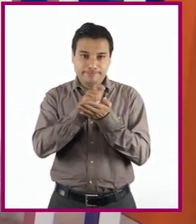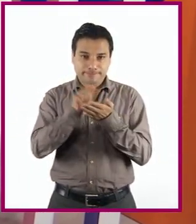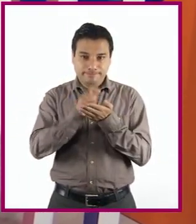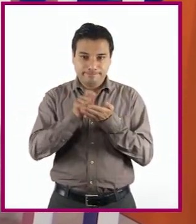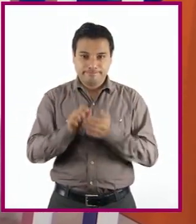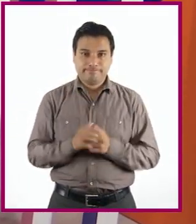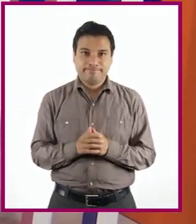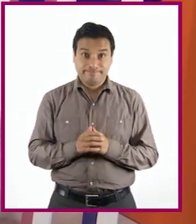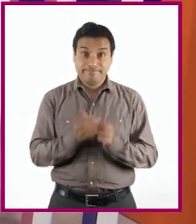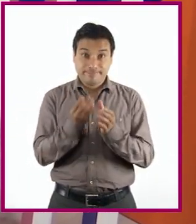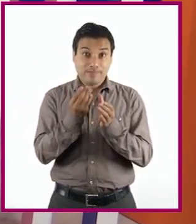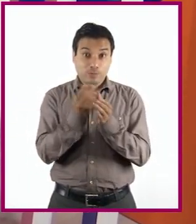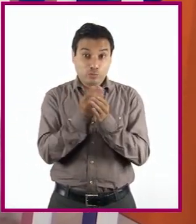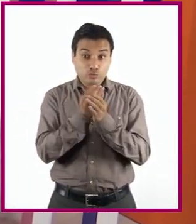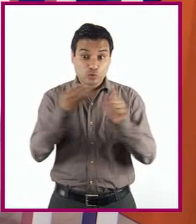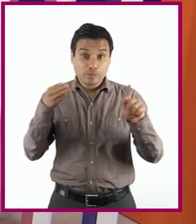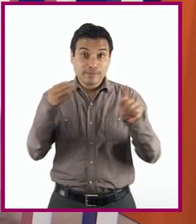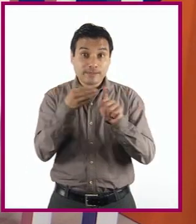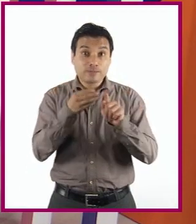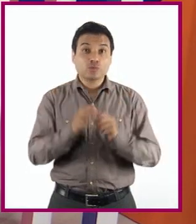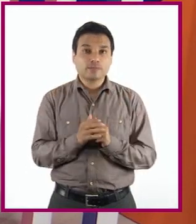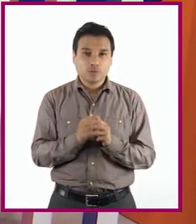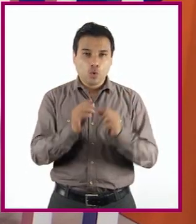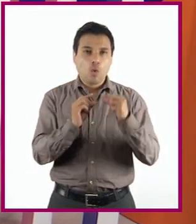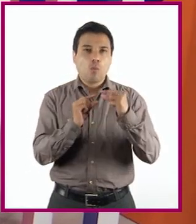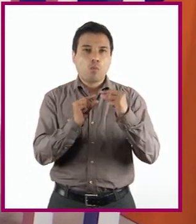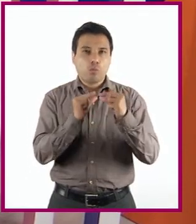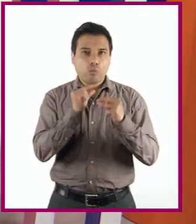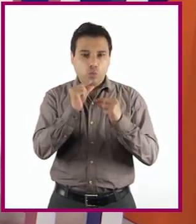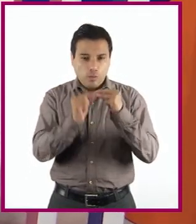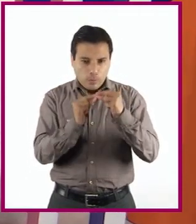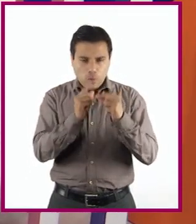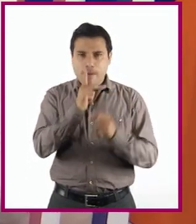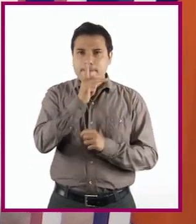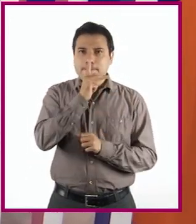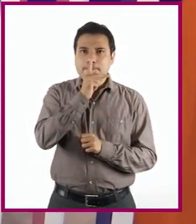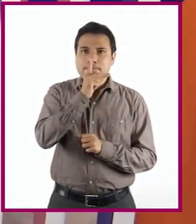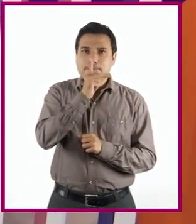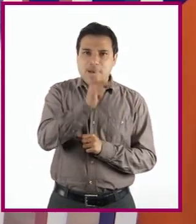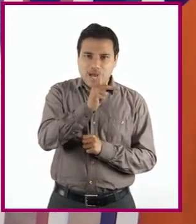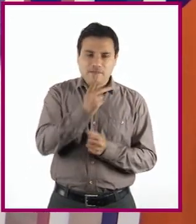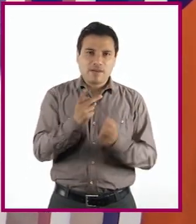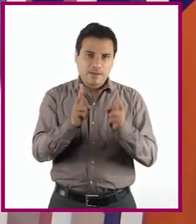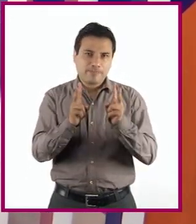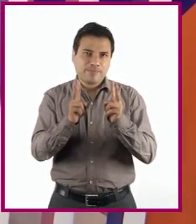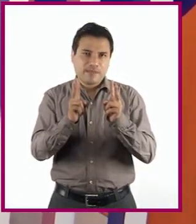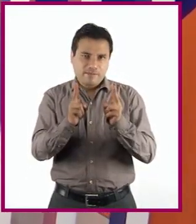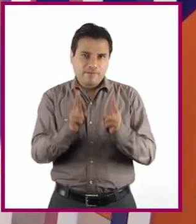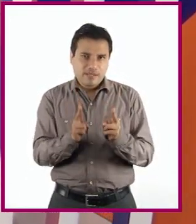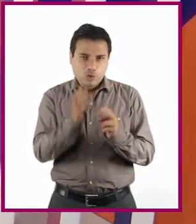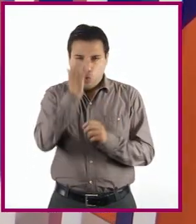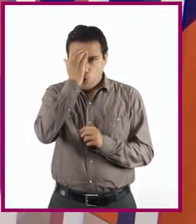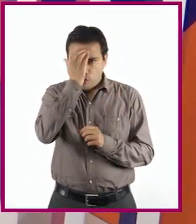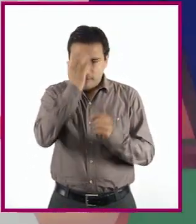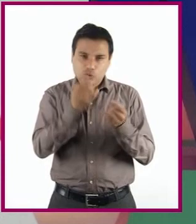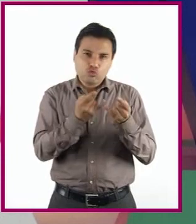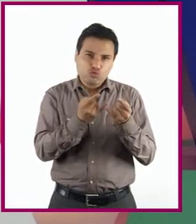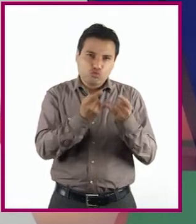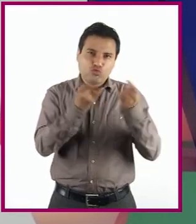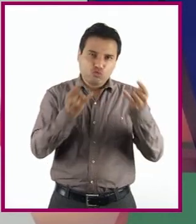el propósito de la clase, iremos explorando frases y palabras que nos irán indicando la sucesión de